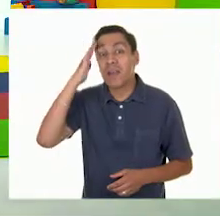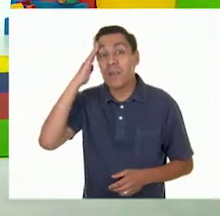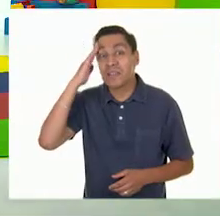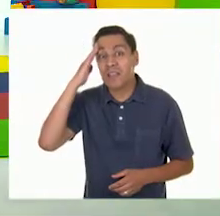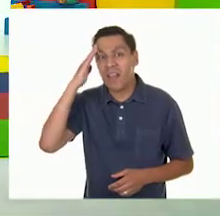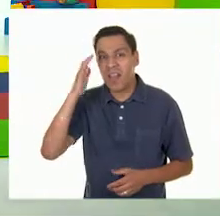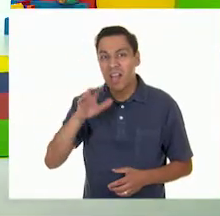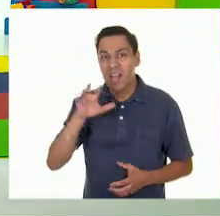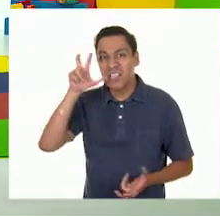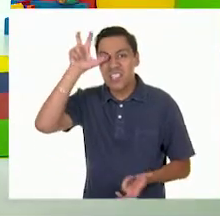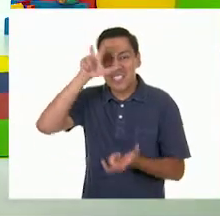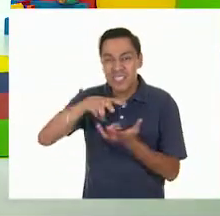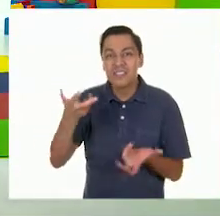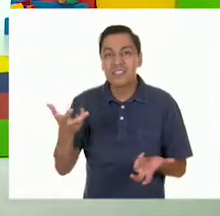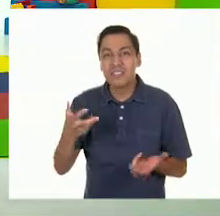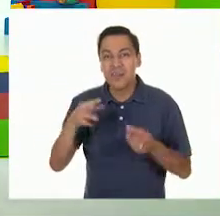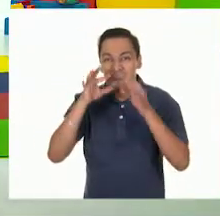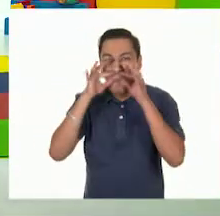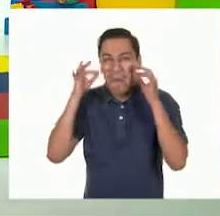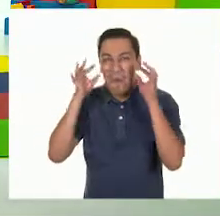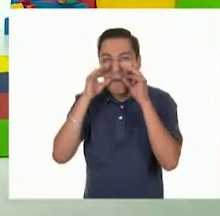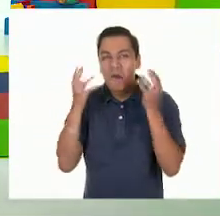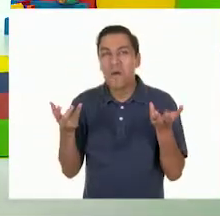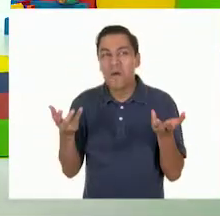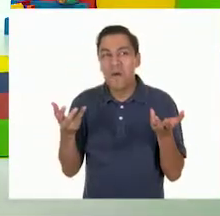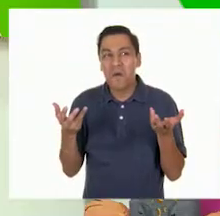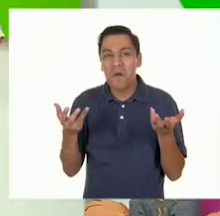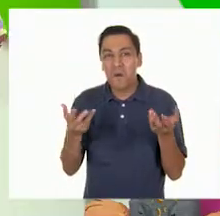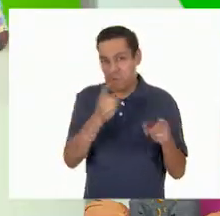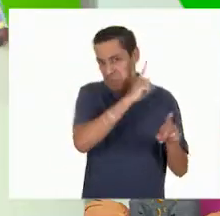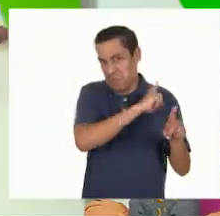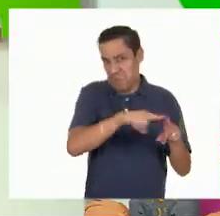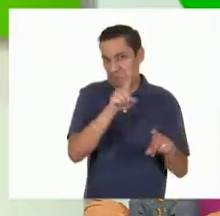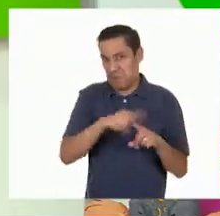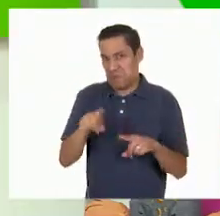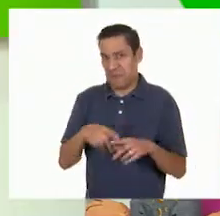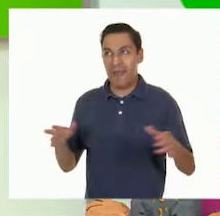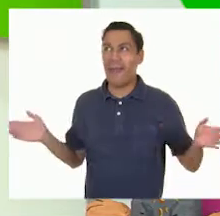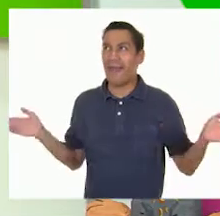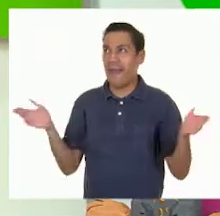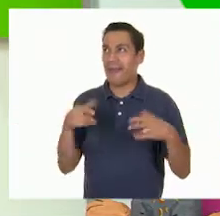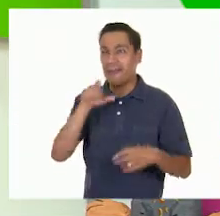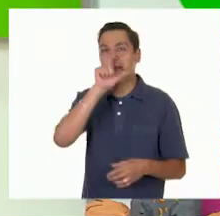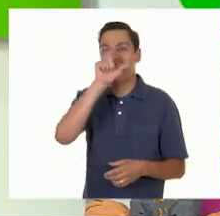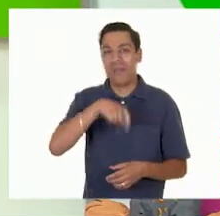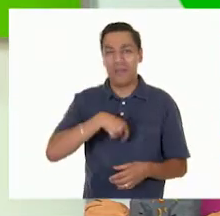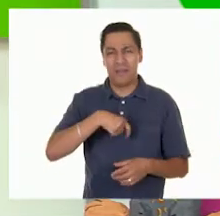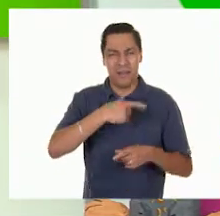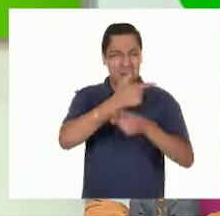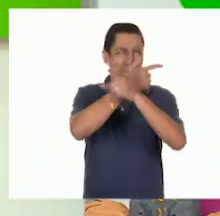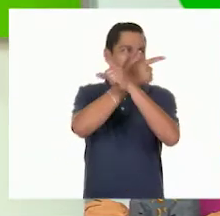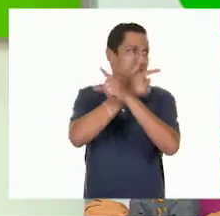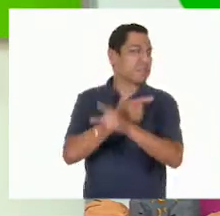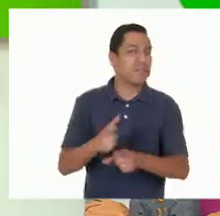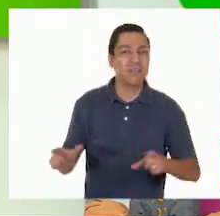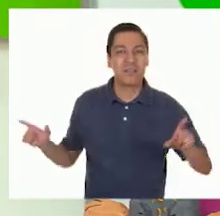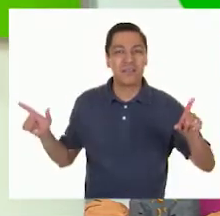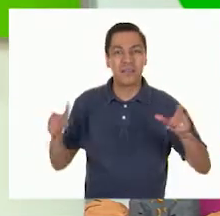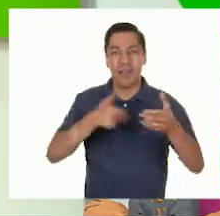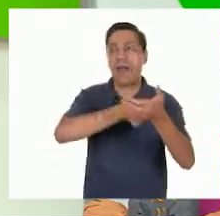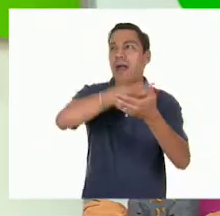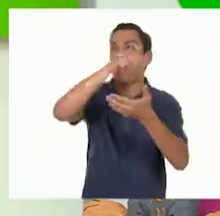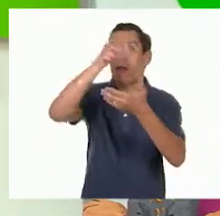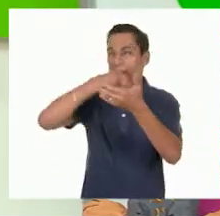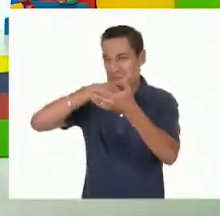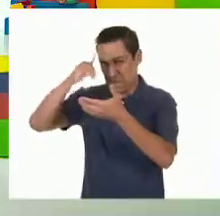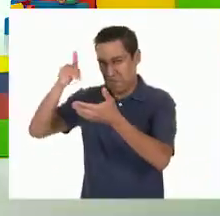dragón bigote de edad y joyita qué tal si dibujamos un alebrije